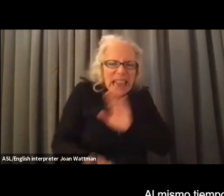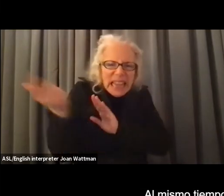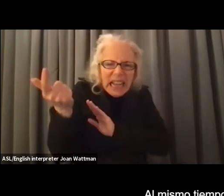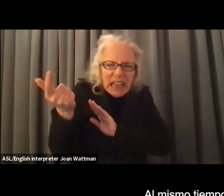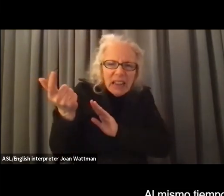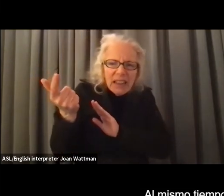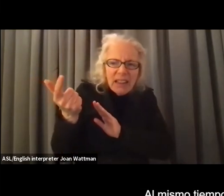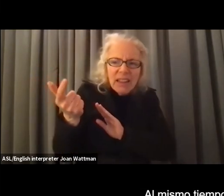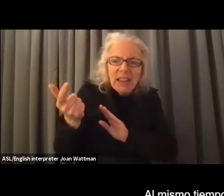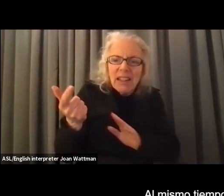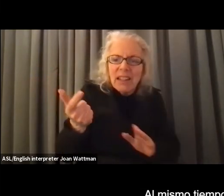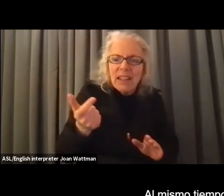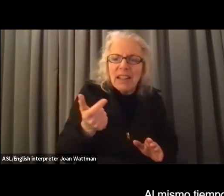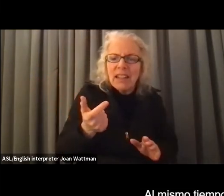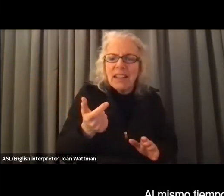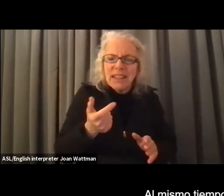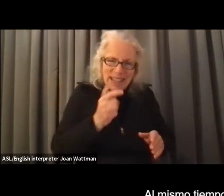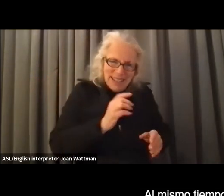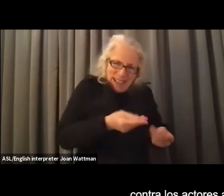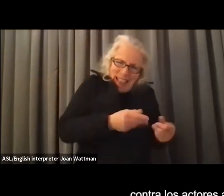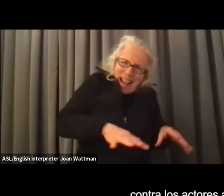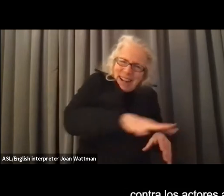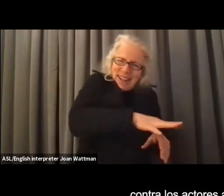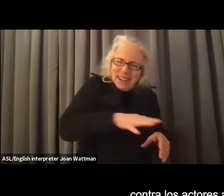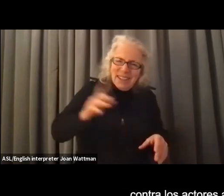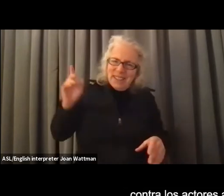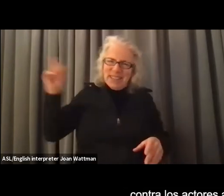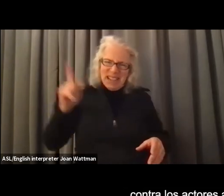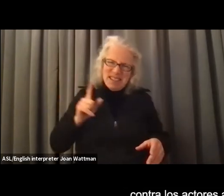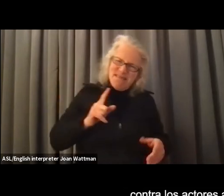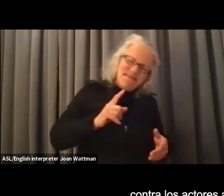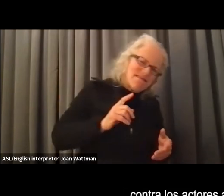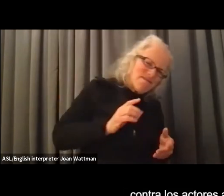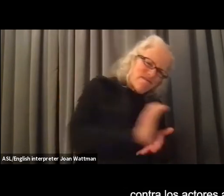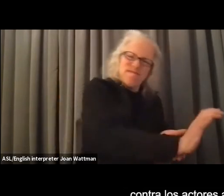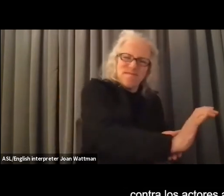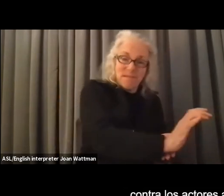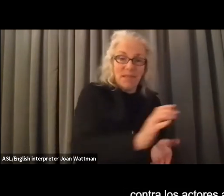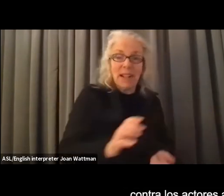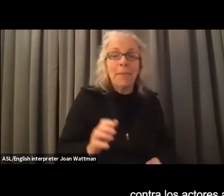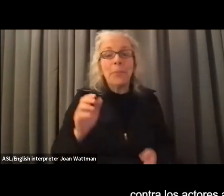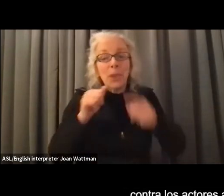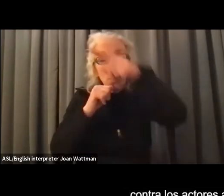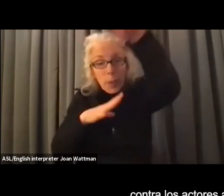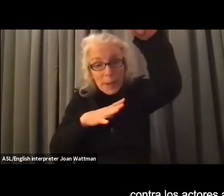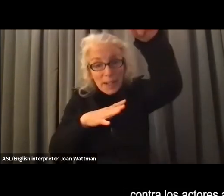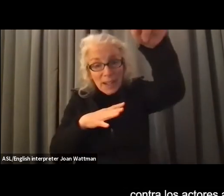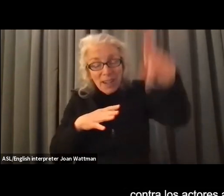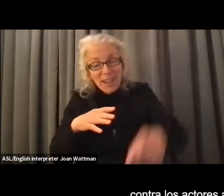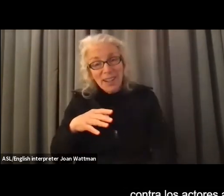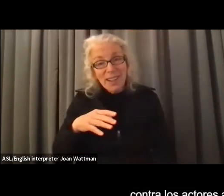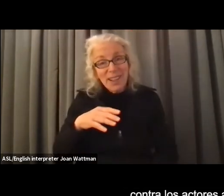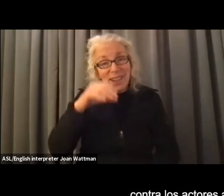mujeres negras en esta región estaban alzando la voz frente a los actores armados que nos matan todos los días y nos asesinan, que